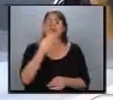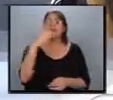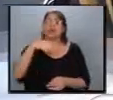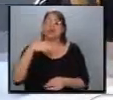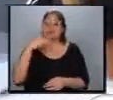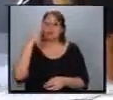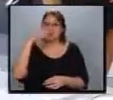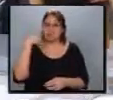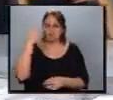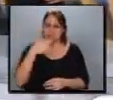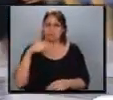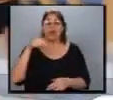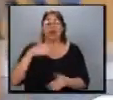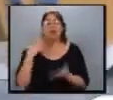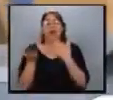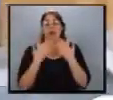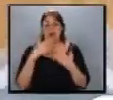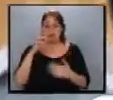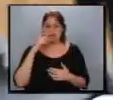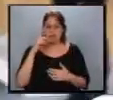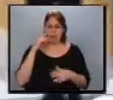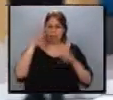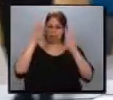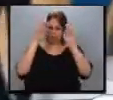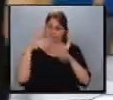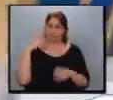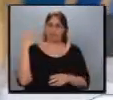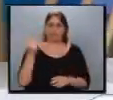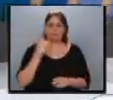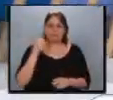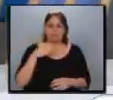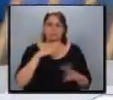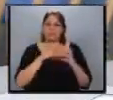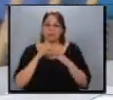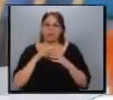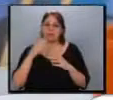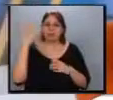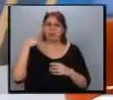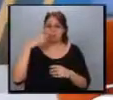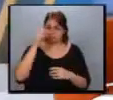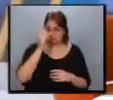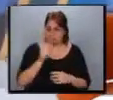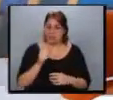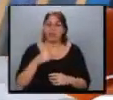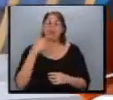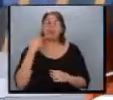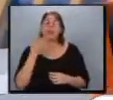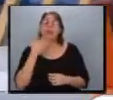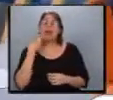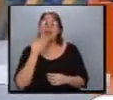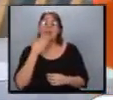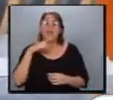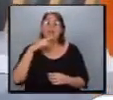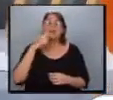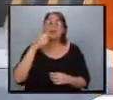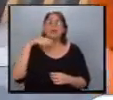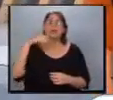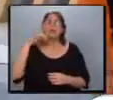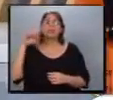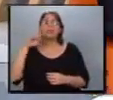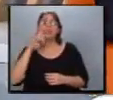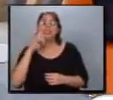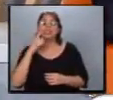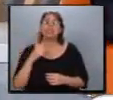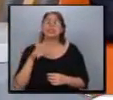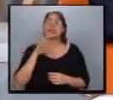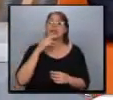Hablar con Claudio de un tema que viene picante y polémico desde el fin de semana, porque habló Vannucci. Así es.